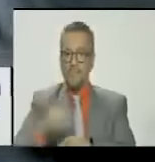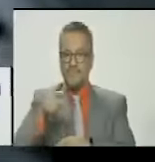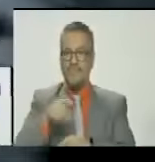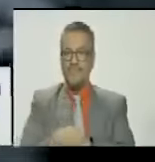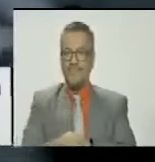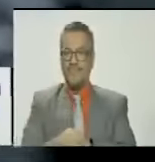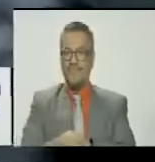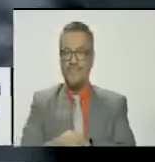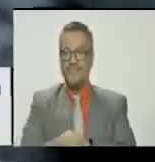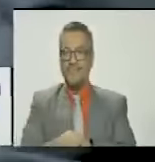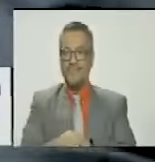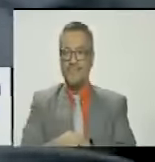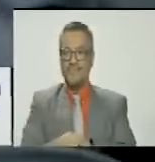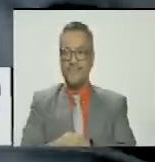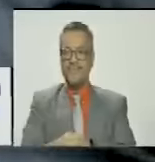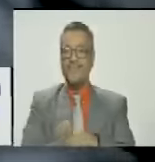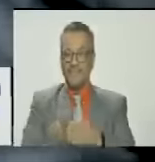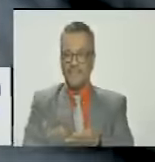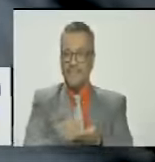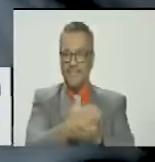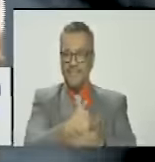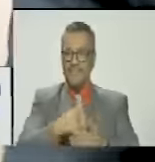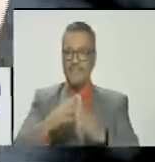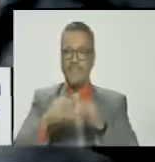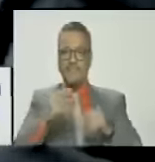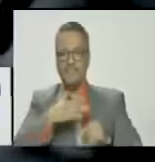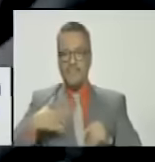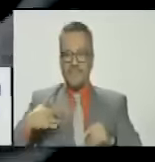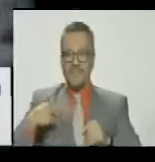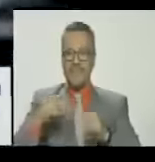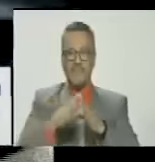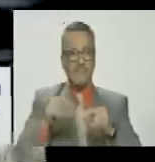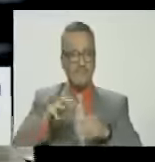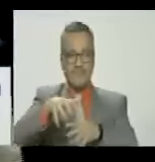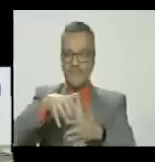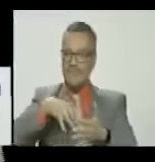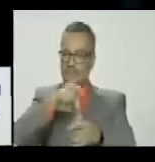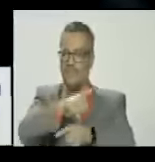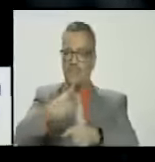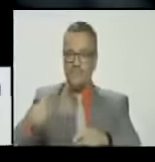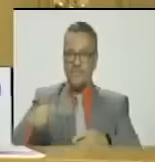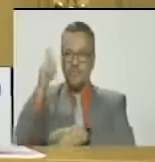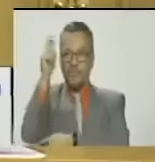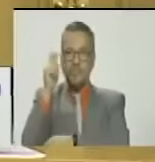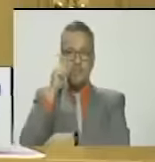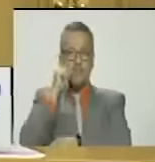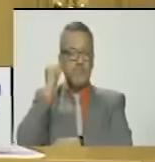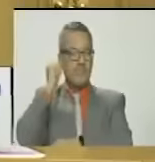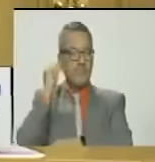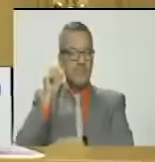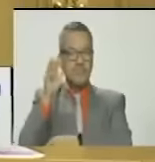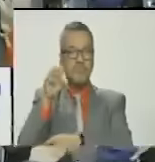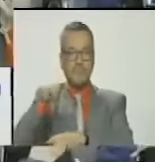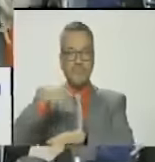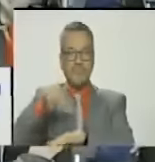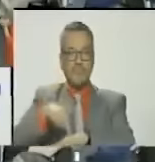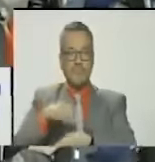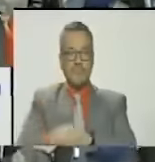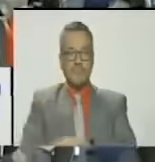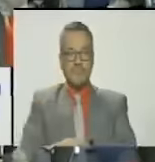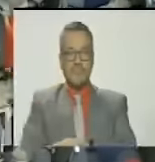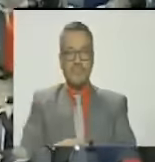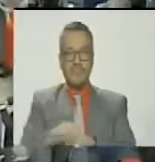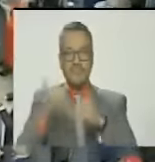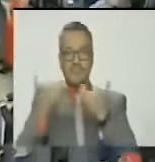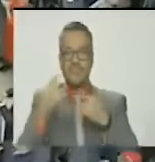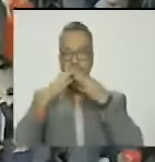seguro que recojo ahí el sentimiento de la mayoría de los diputados de esta Asamblea.